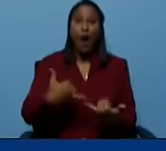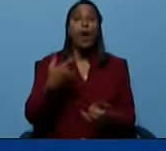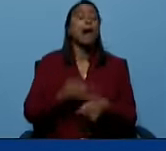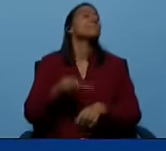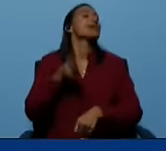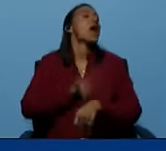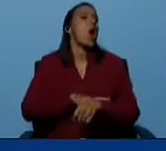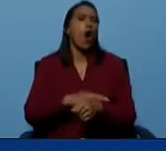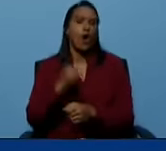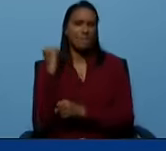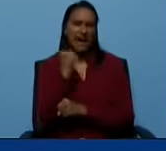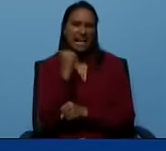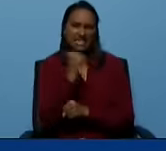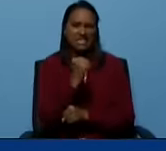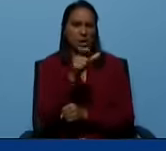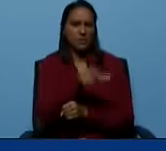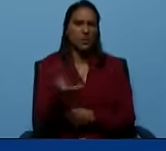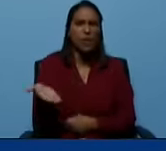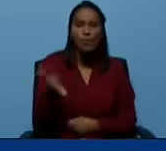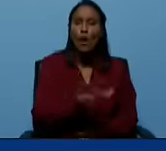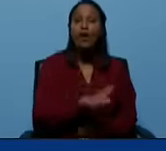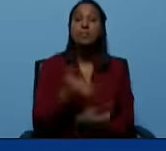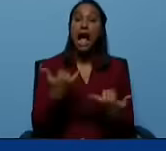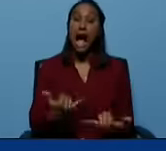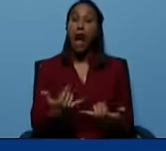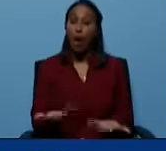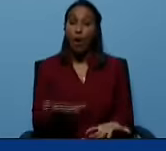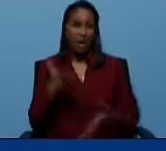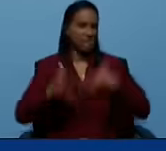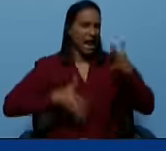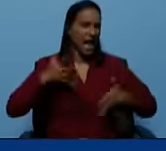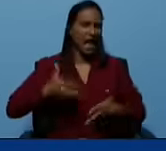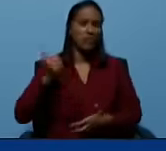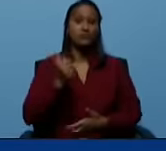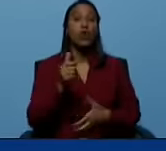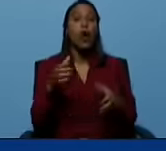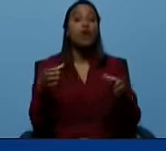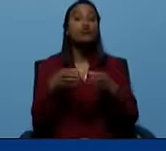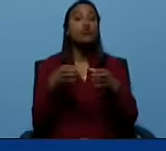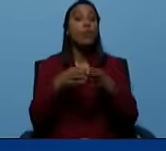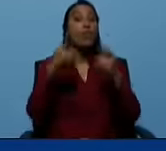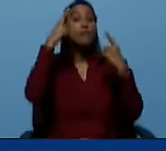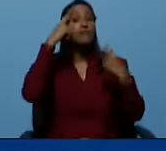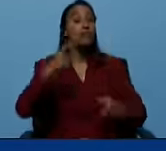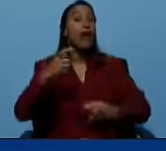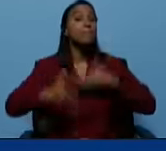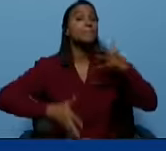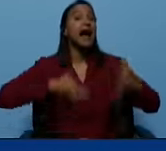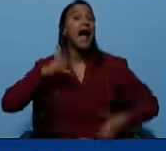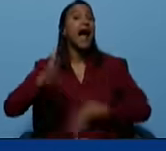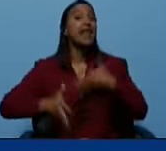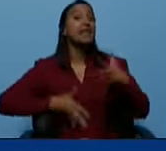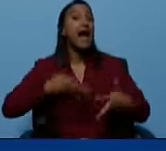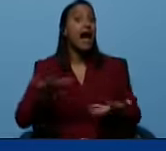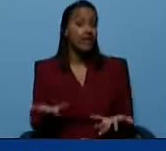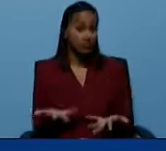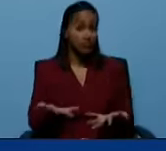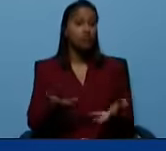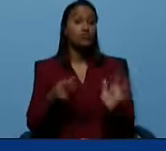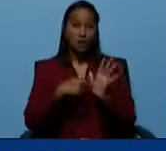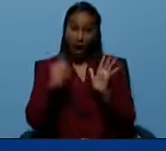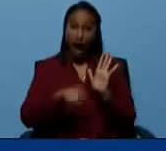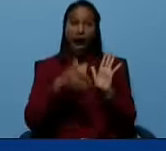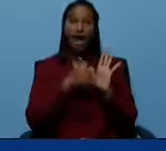más asesinos, más fascistas, los ataques de ahora. Y fueron hechos con grupos criminales, con antecedentes,